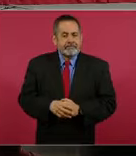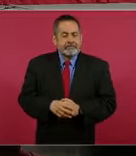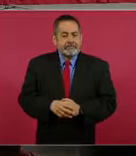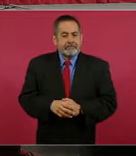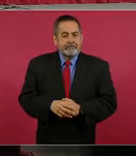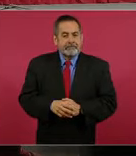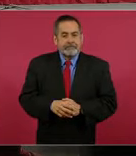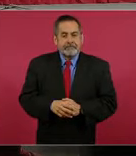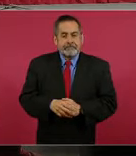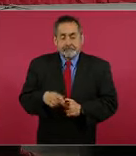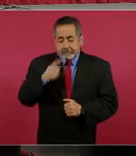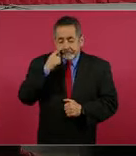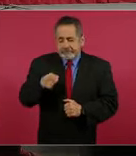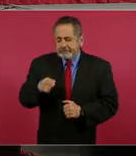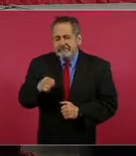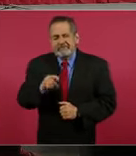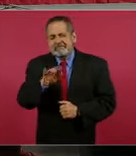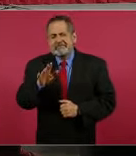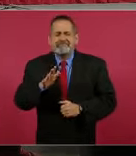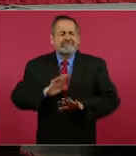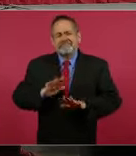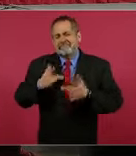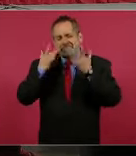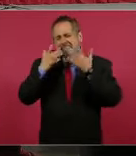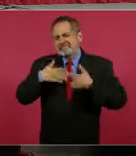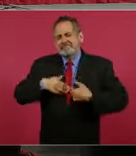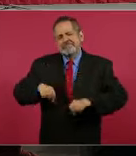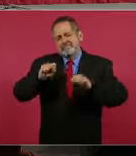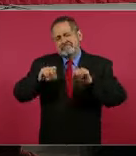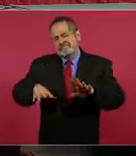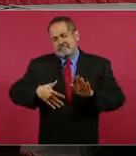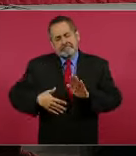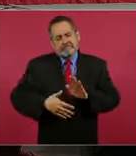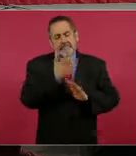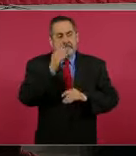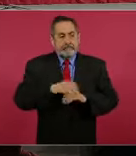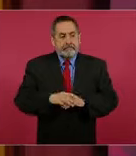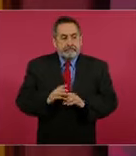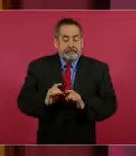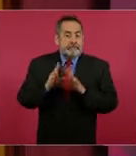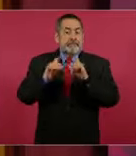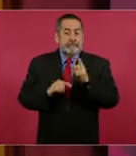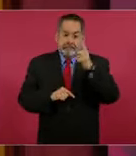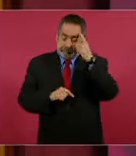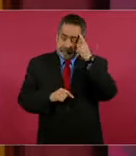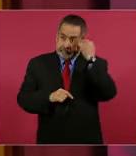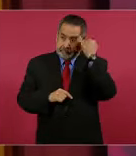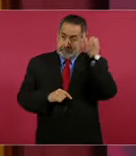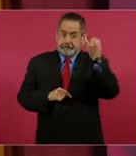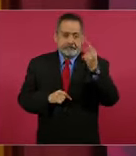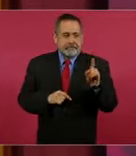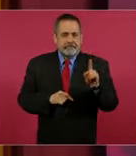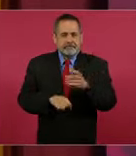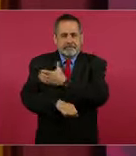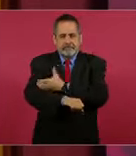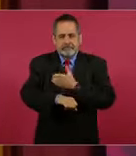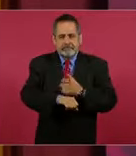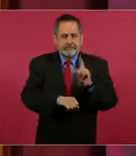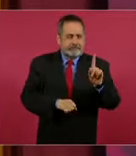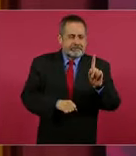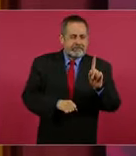Estaban a punto de darse por vencidos cuando uno de sus compañeros tuvo la idea de hacer